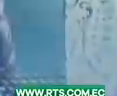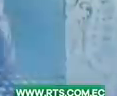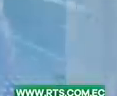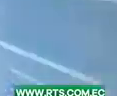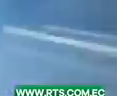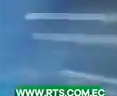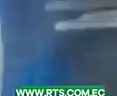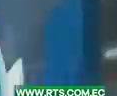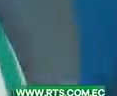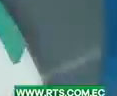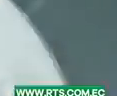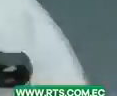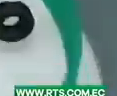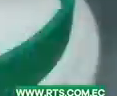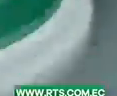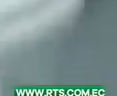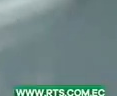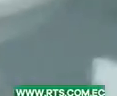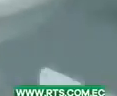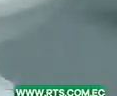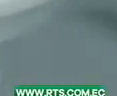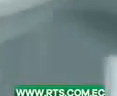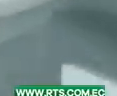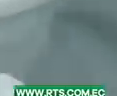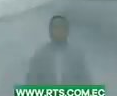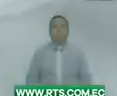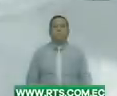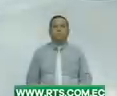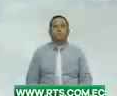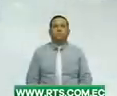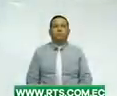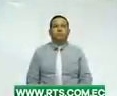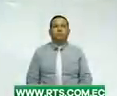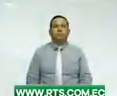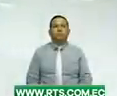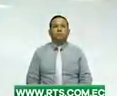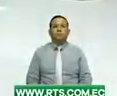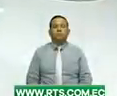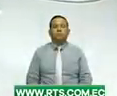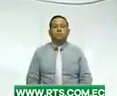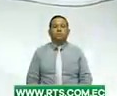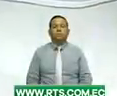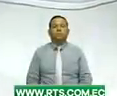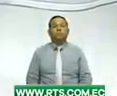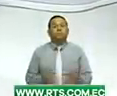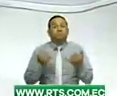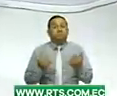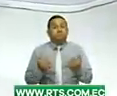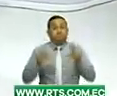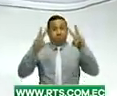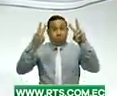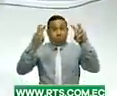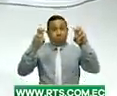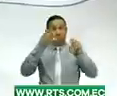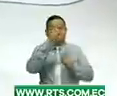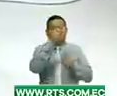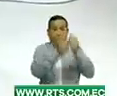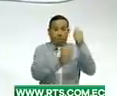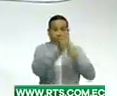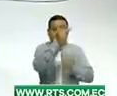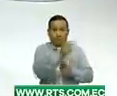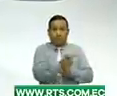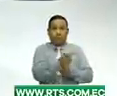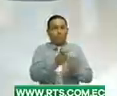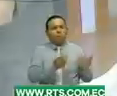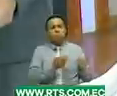Yo hoy en nuestro segmento Conociendo al Candidato les presentamos a